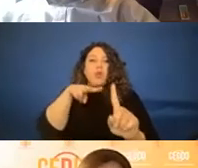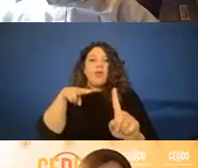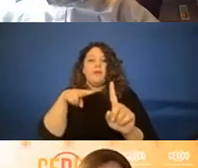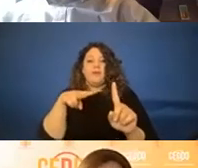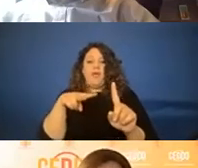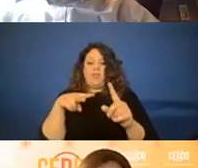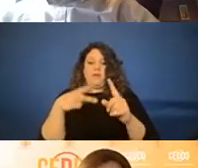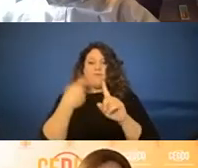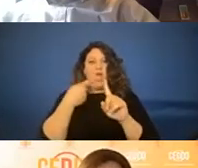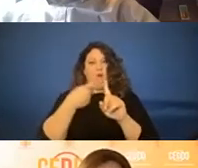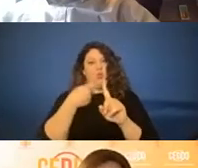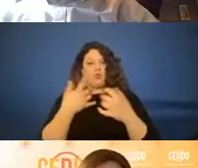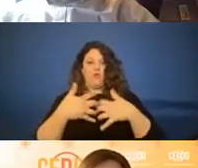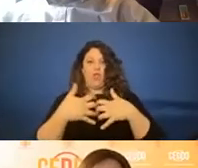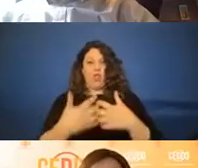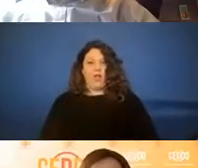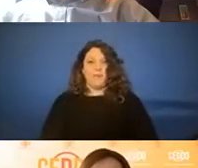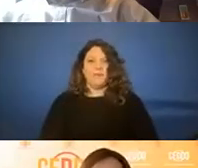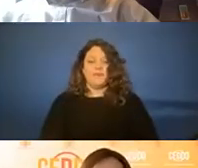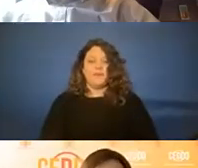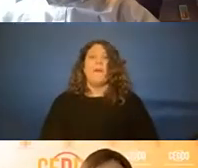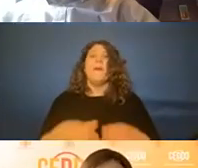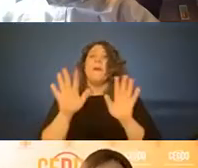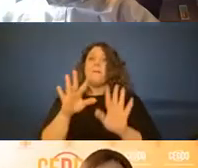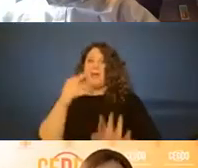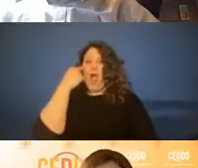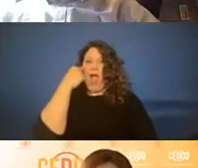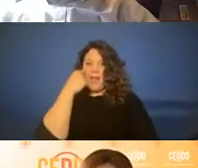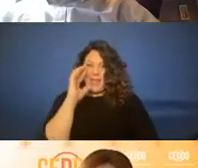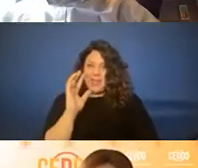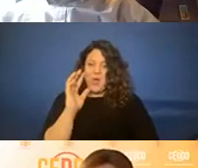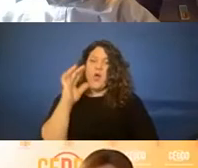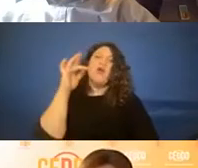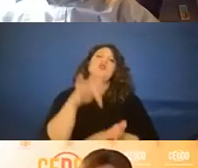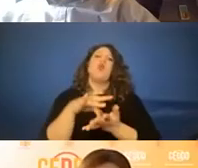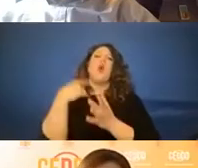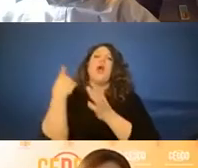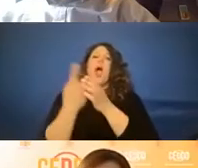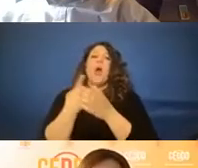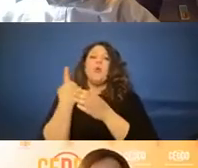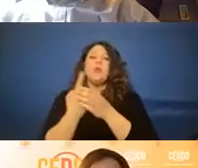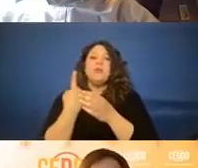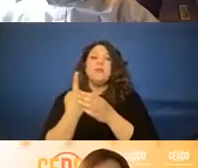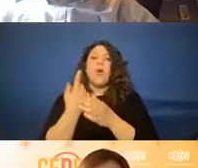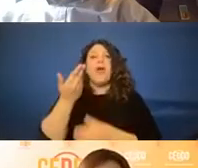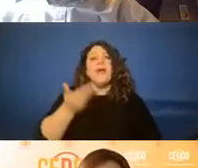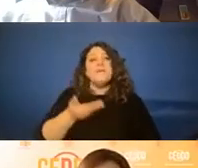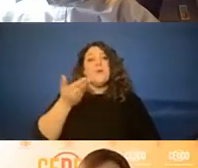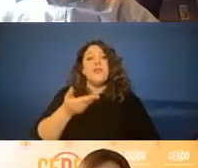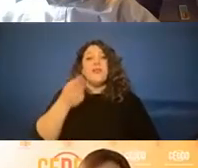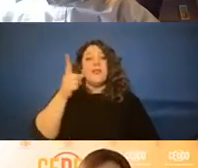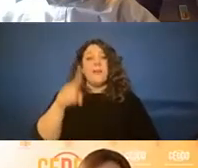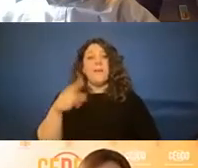funcional. Pero, atención, en el espectro del autismo es fundamental